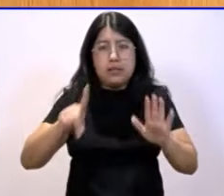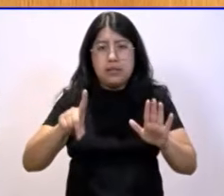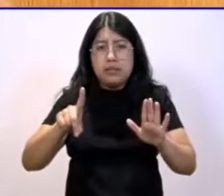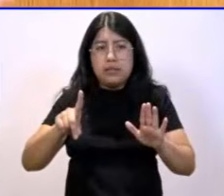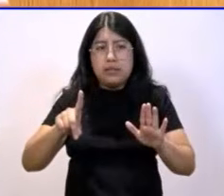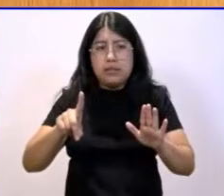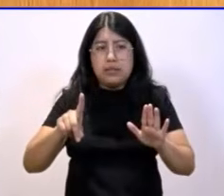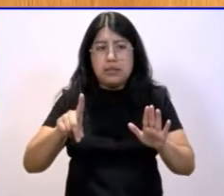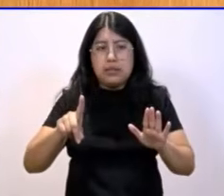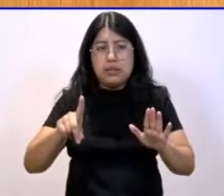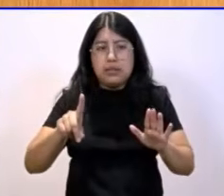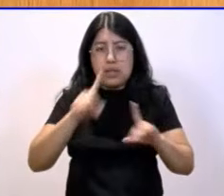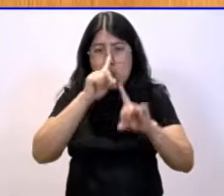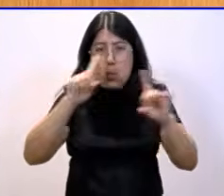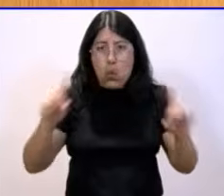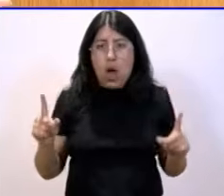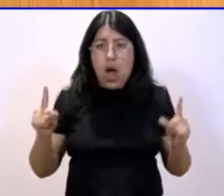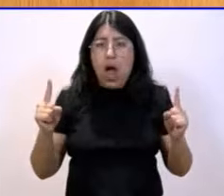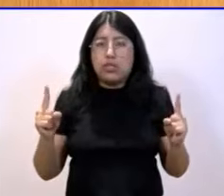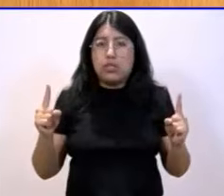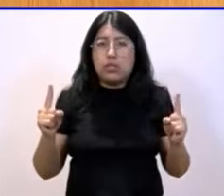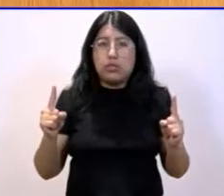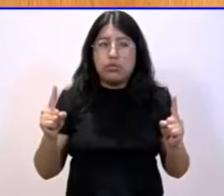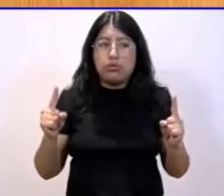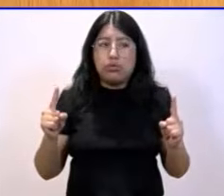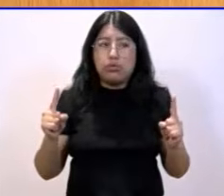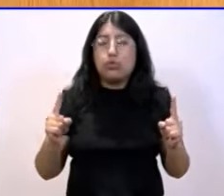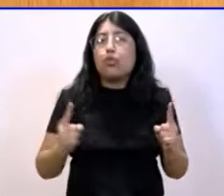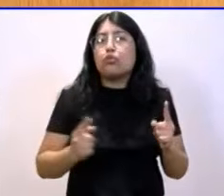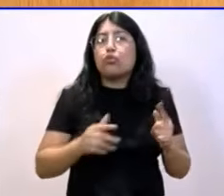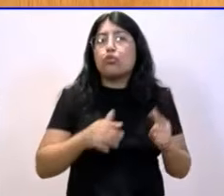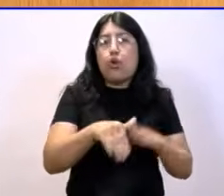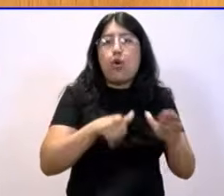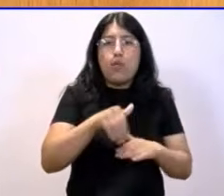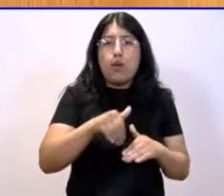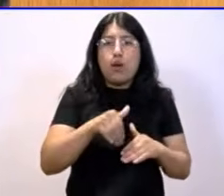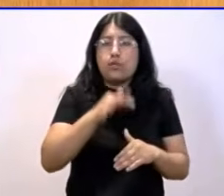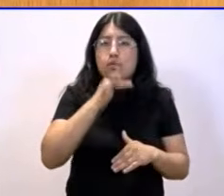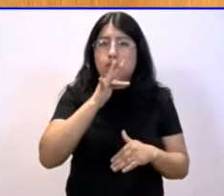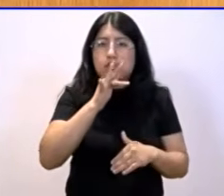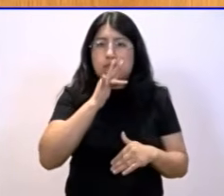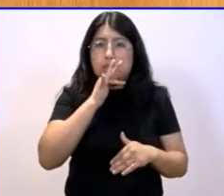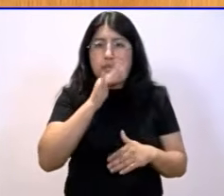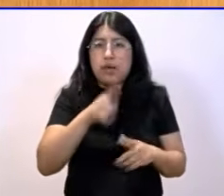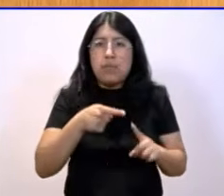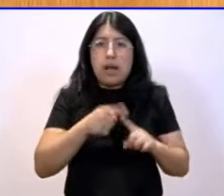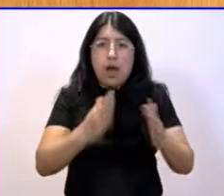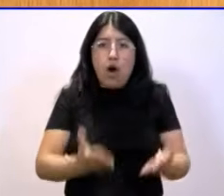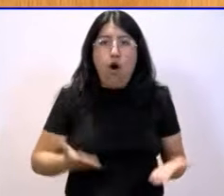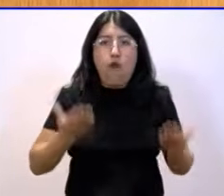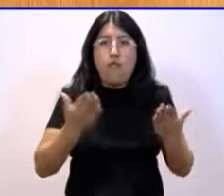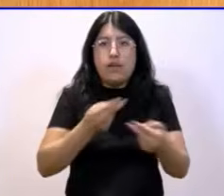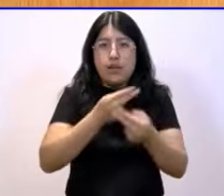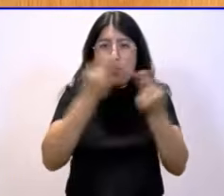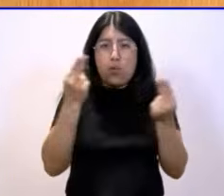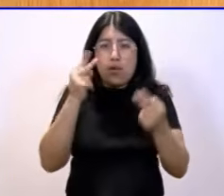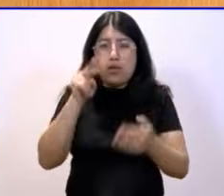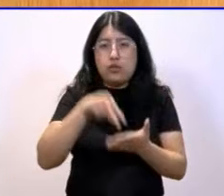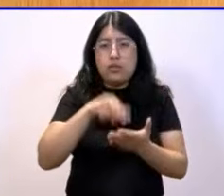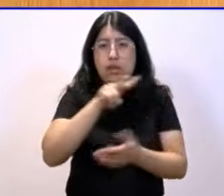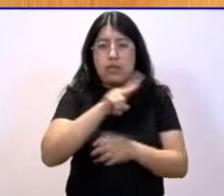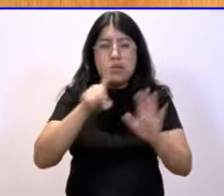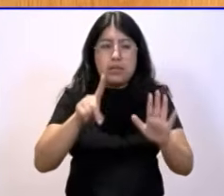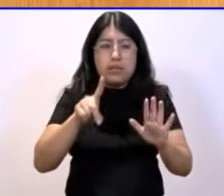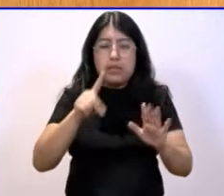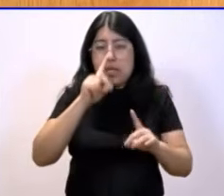acumular en un solo año todas y cada una de las convocatorias que tenemos pendientes desde la oferta de empleo público del año 2023. En concreto,